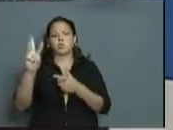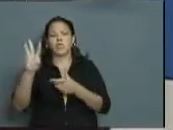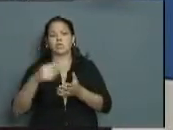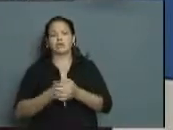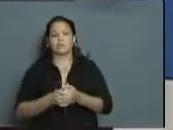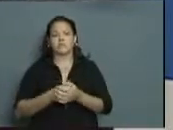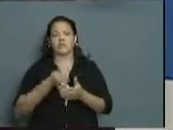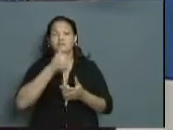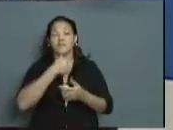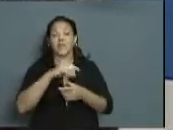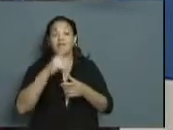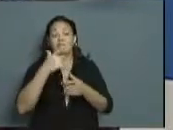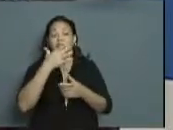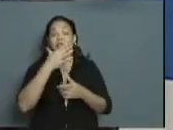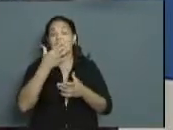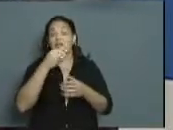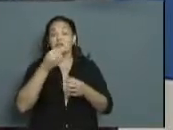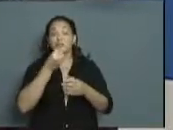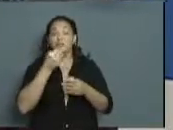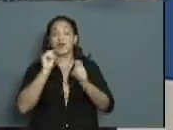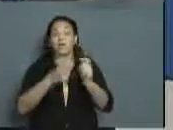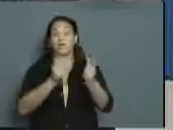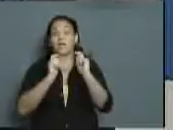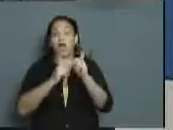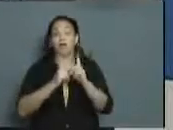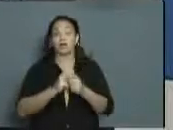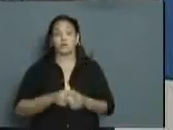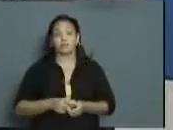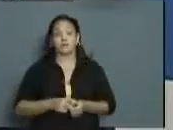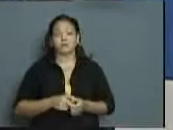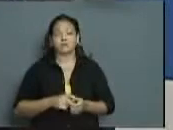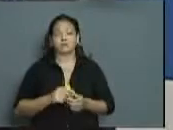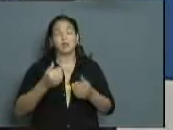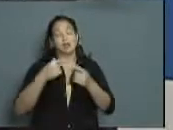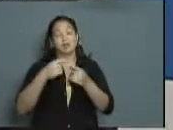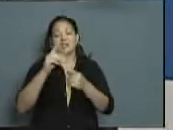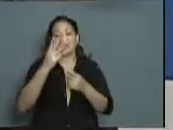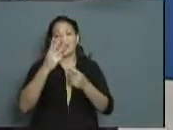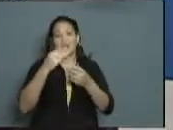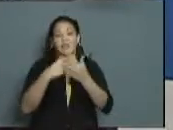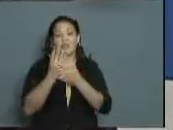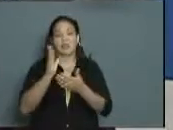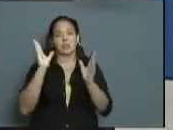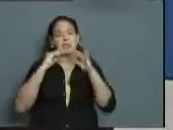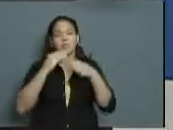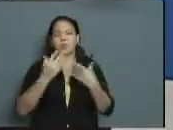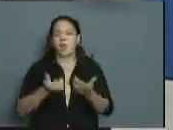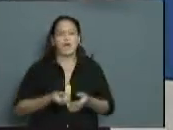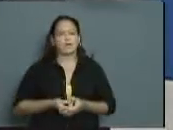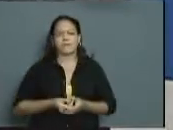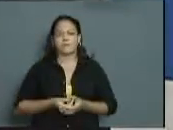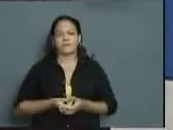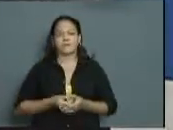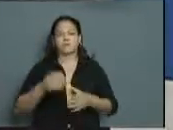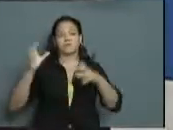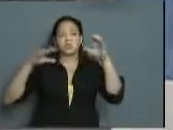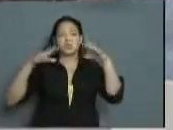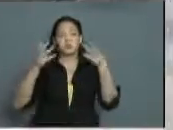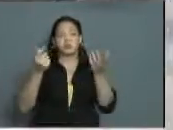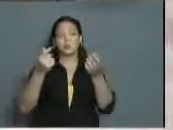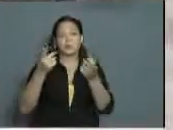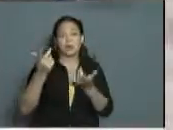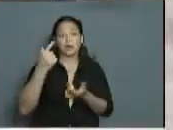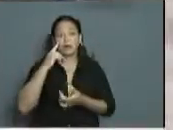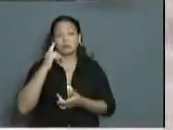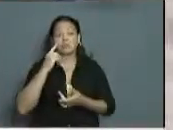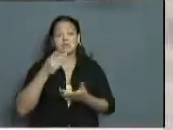de los pescadores. Y bueno, en los próximos tres días no hay un fenómeno de lluvia,